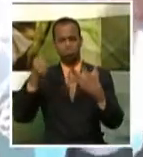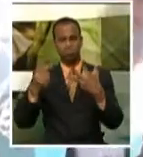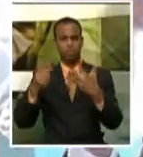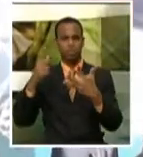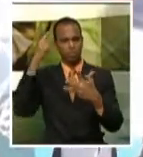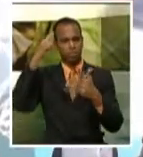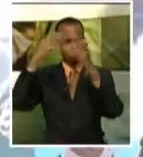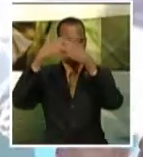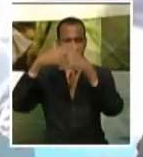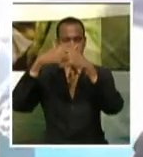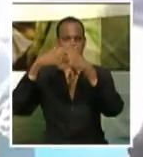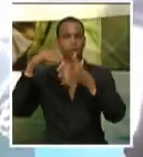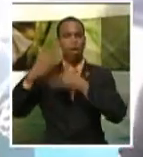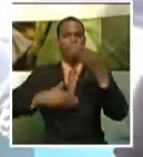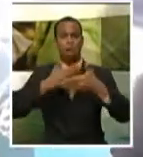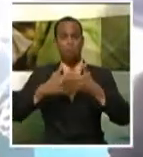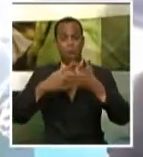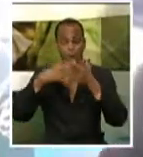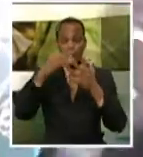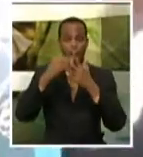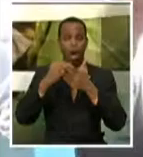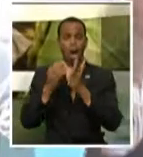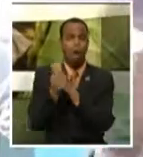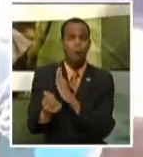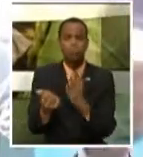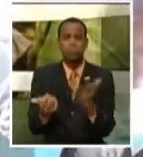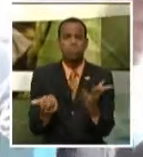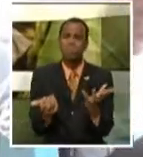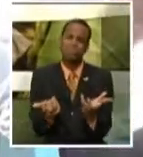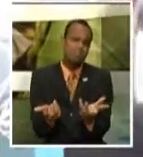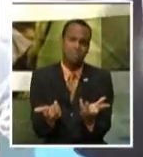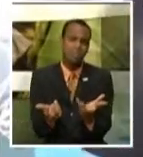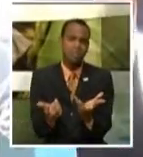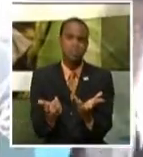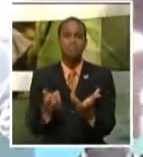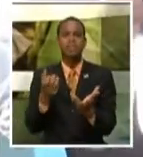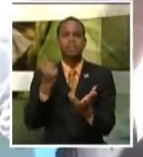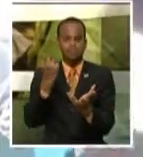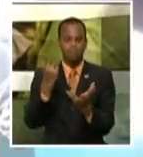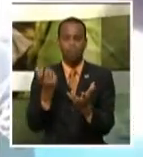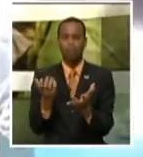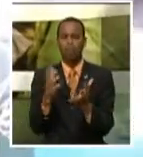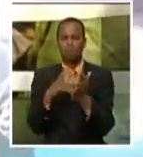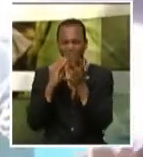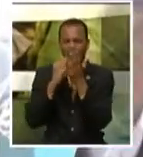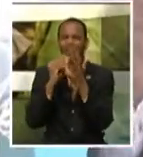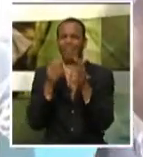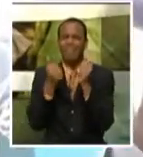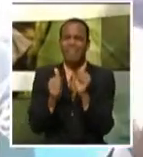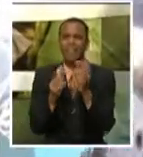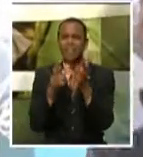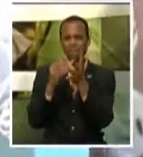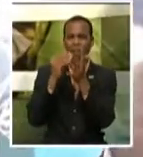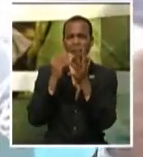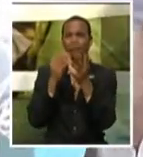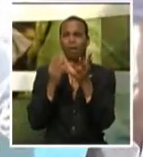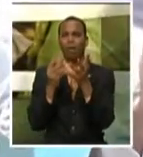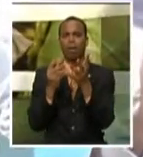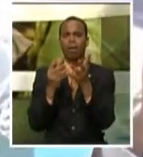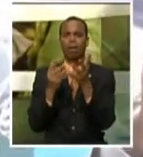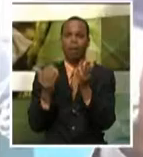tienen bajo nivel de aprendizaje. Y al tener bajo nivel de aprendizaje, repiten. Y al repetir entran en